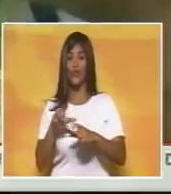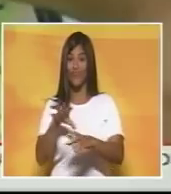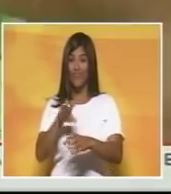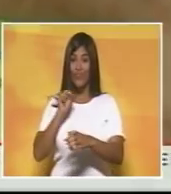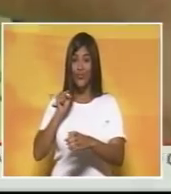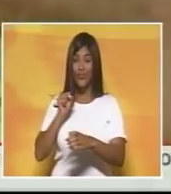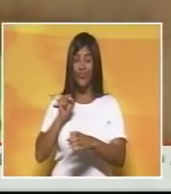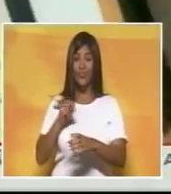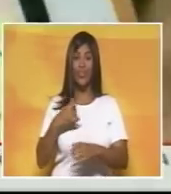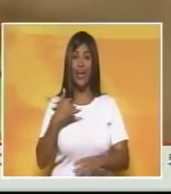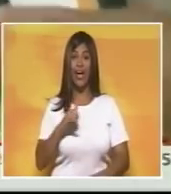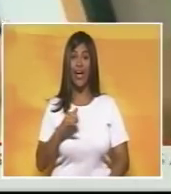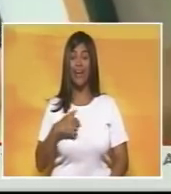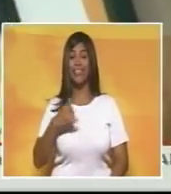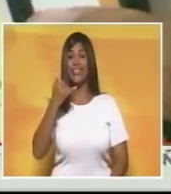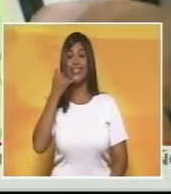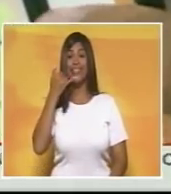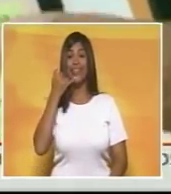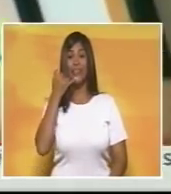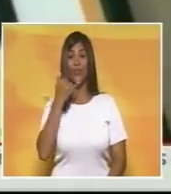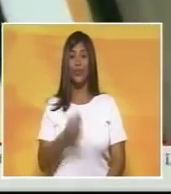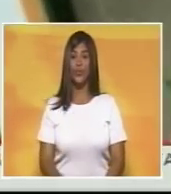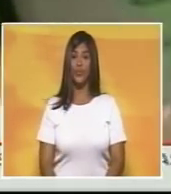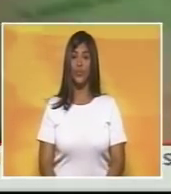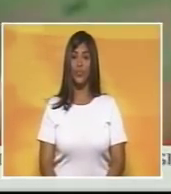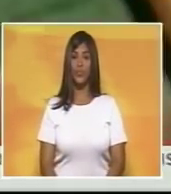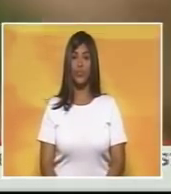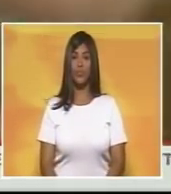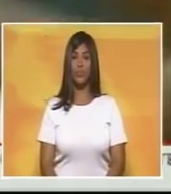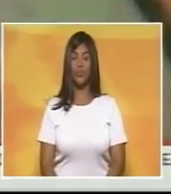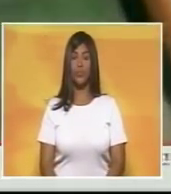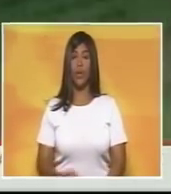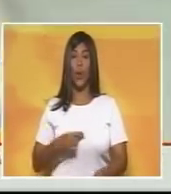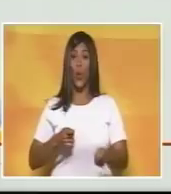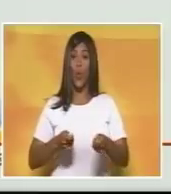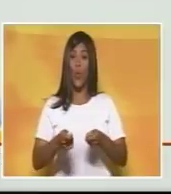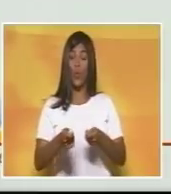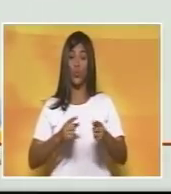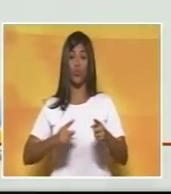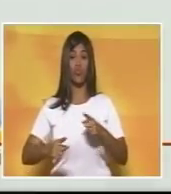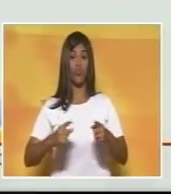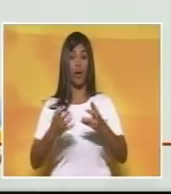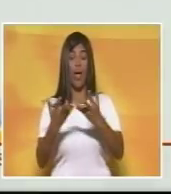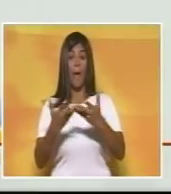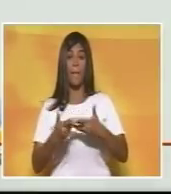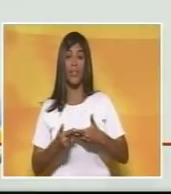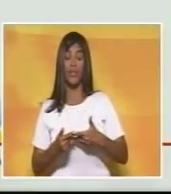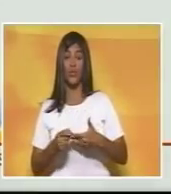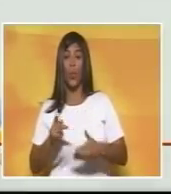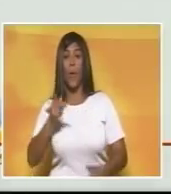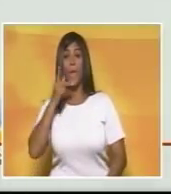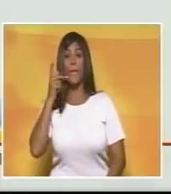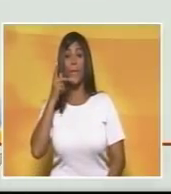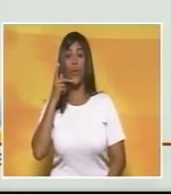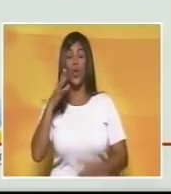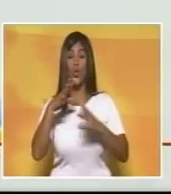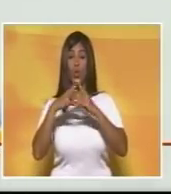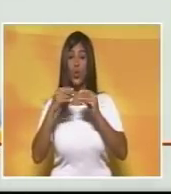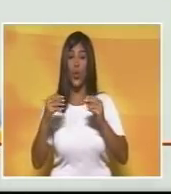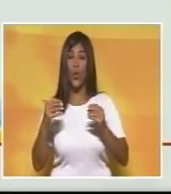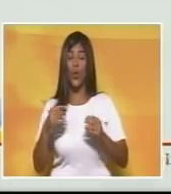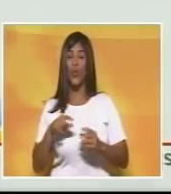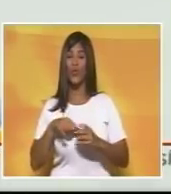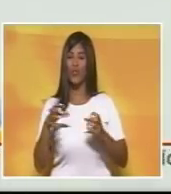obtenidas del celular de quien era el coordinador administrativo y político de todo